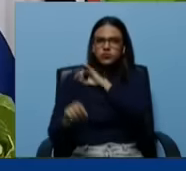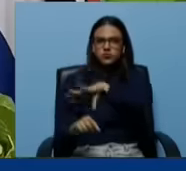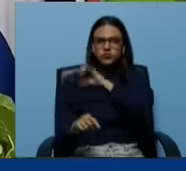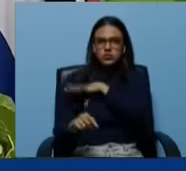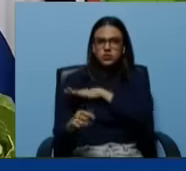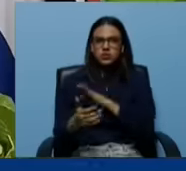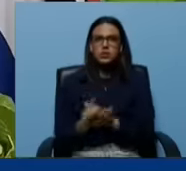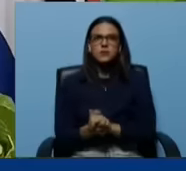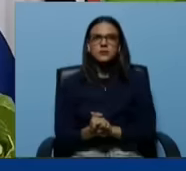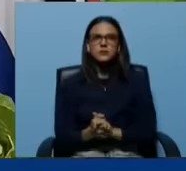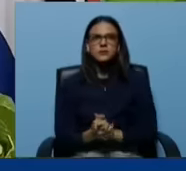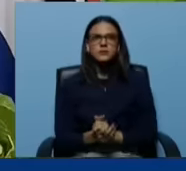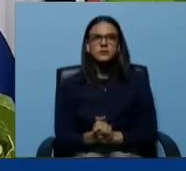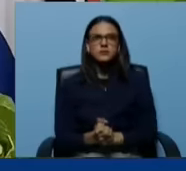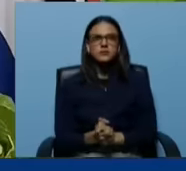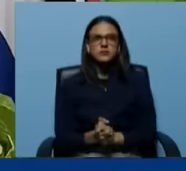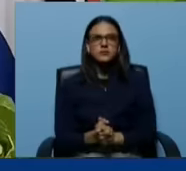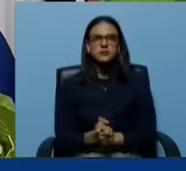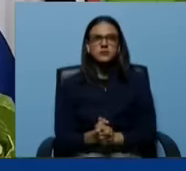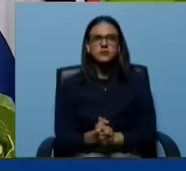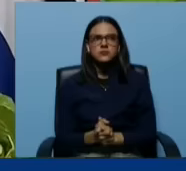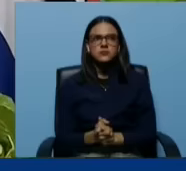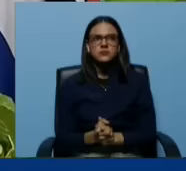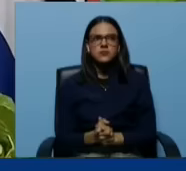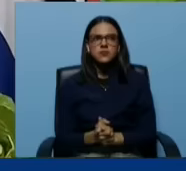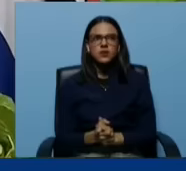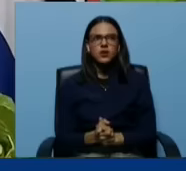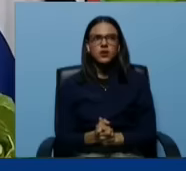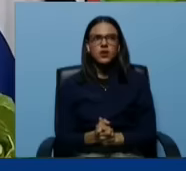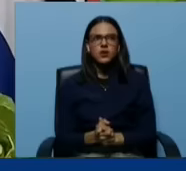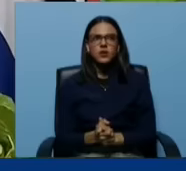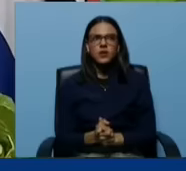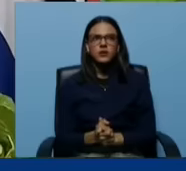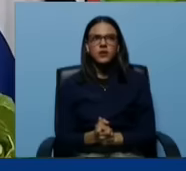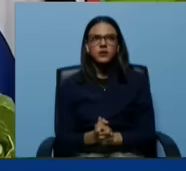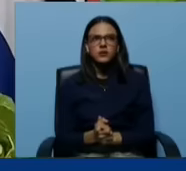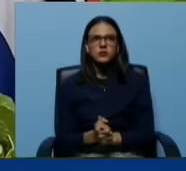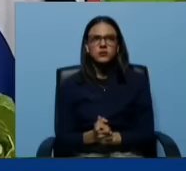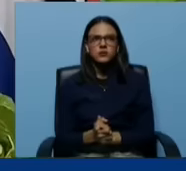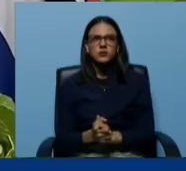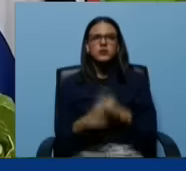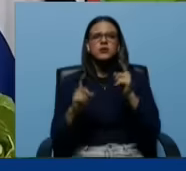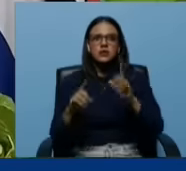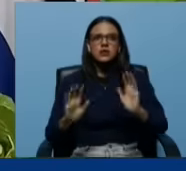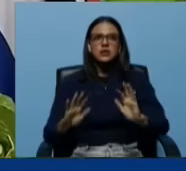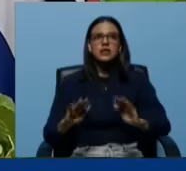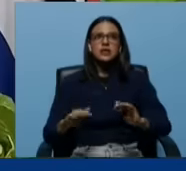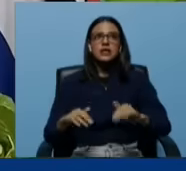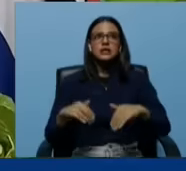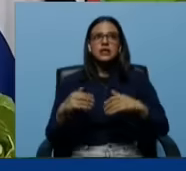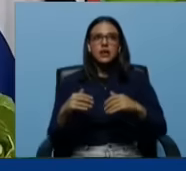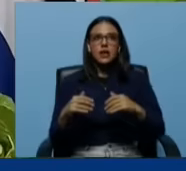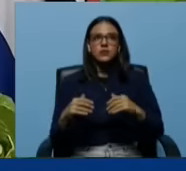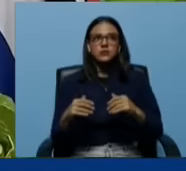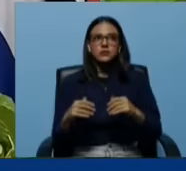y en el campo económico. Aquí la victoria fue arrolladora,